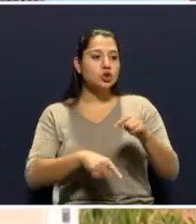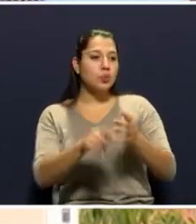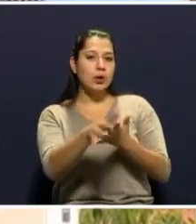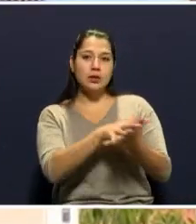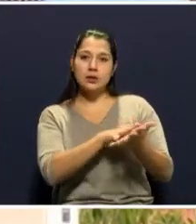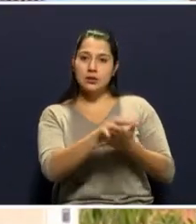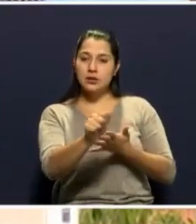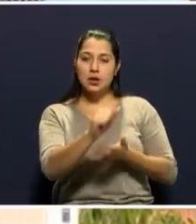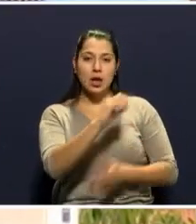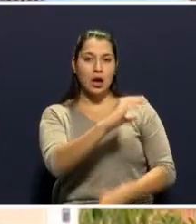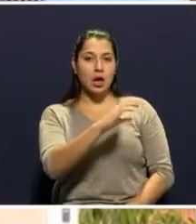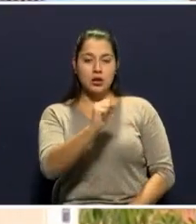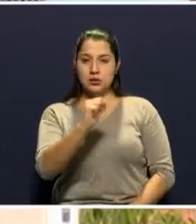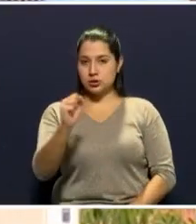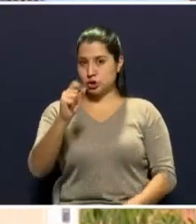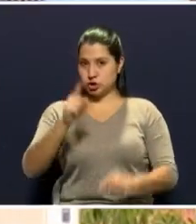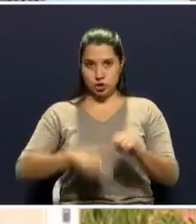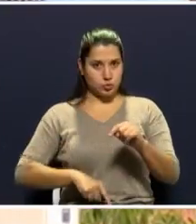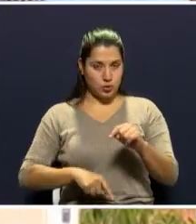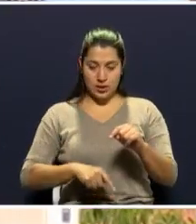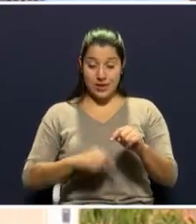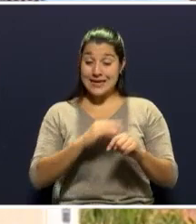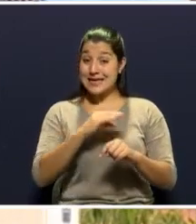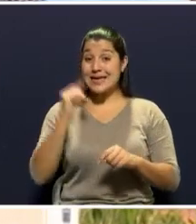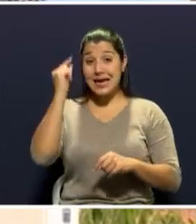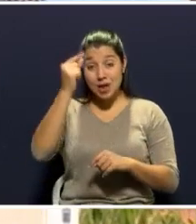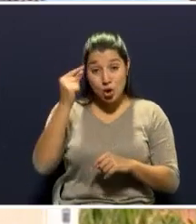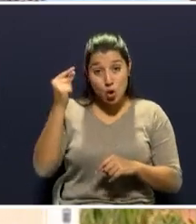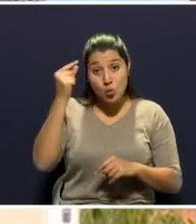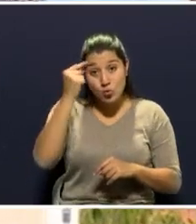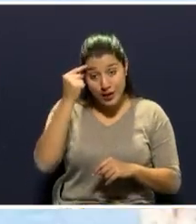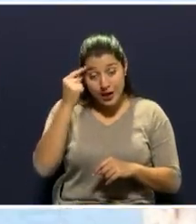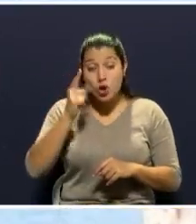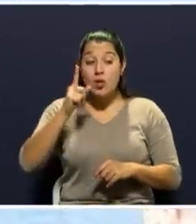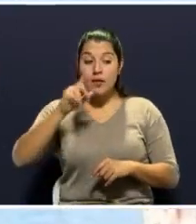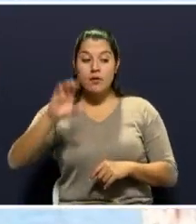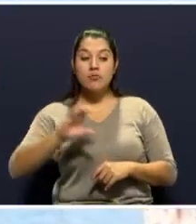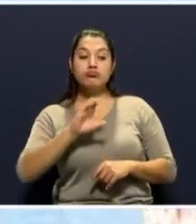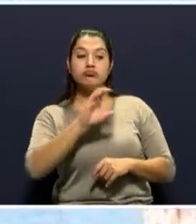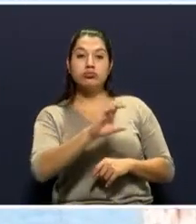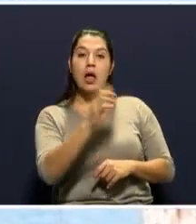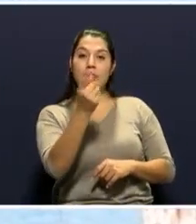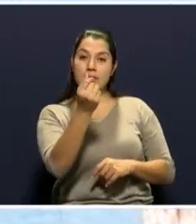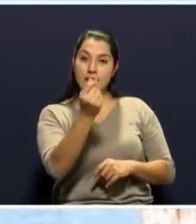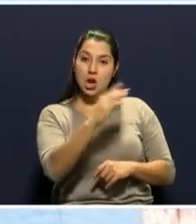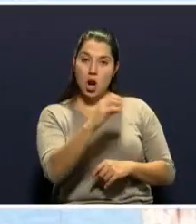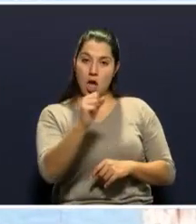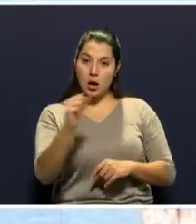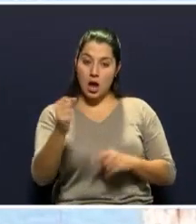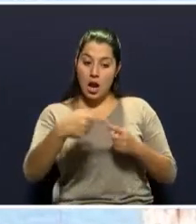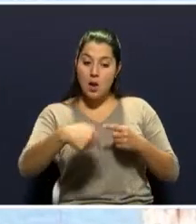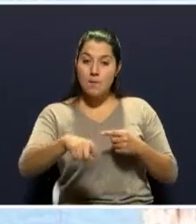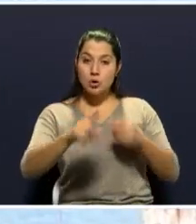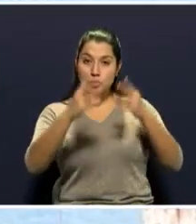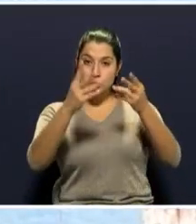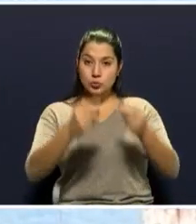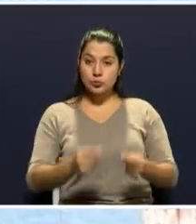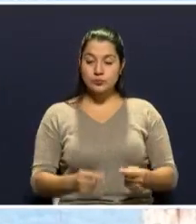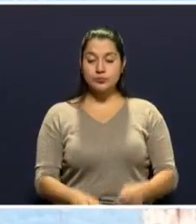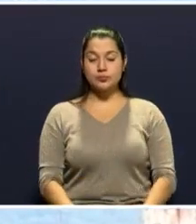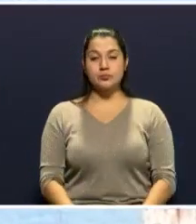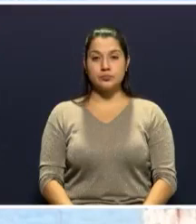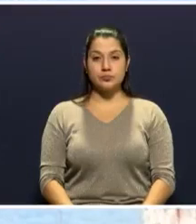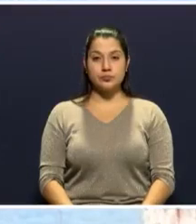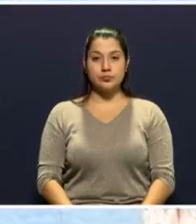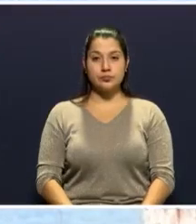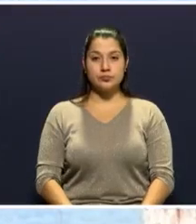del Seguro Social y que el gobierno deberá darle fondos a la institución en los próximos presupuestos.